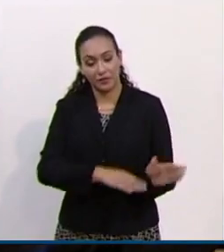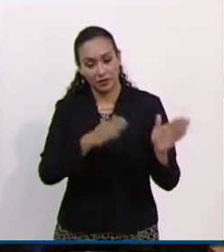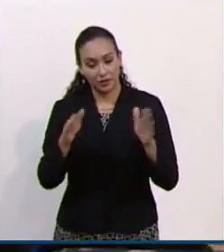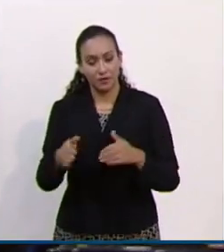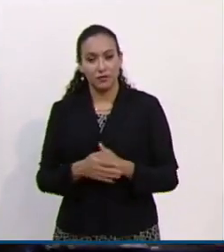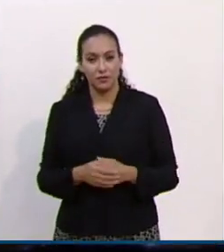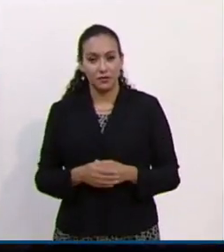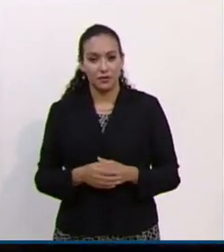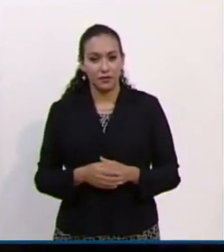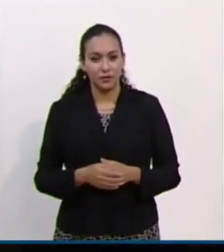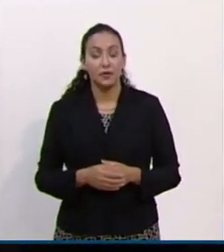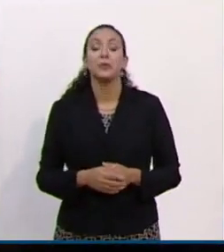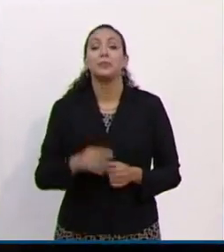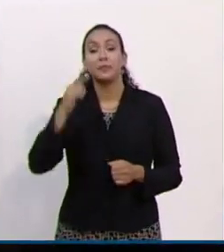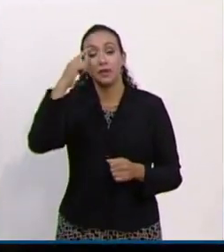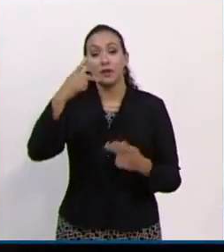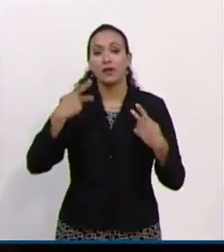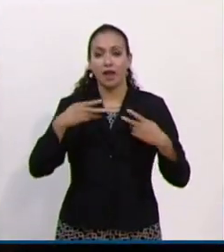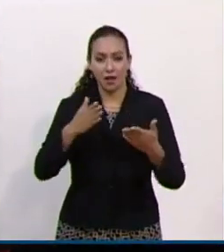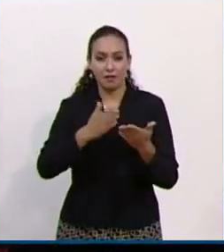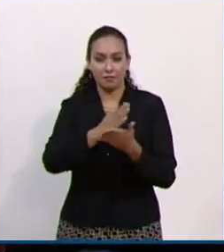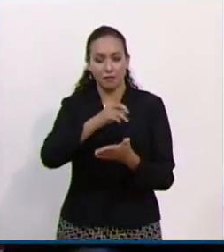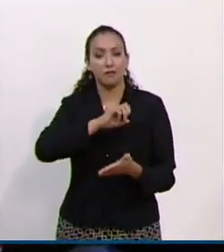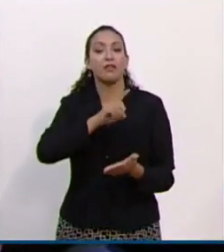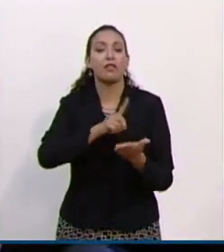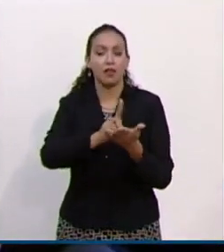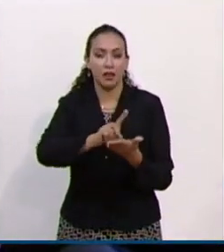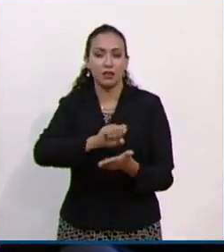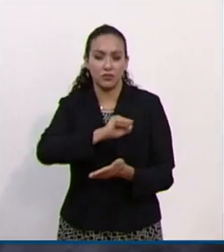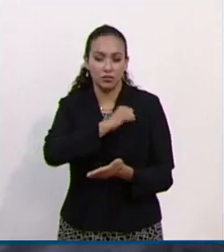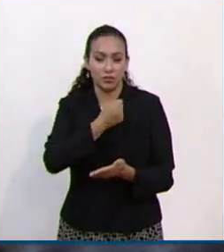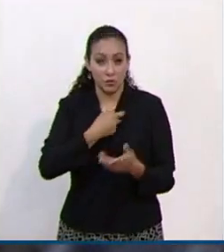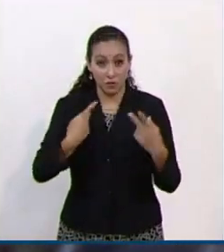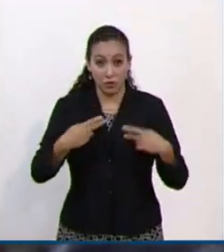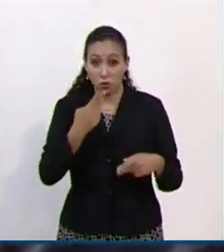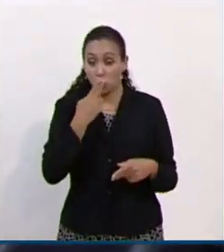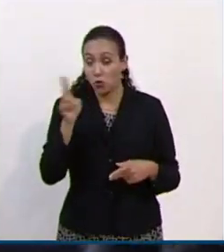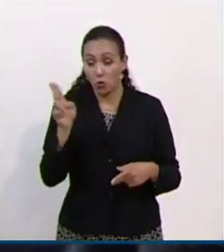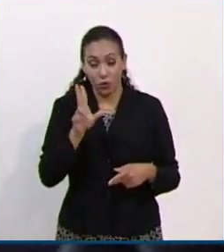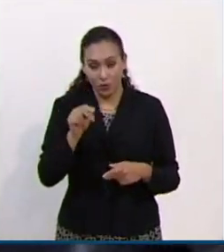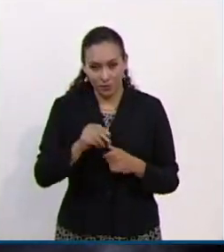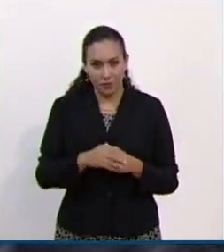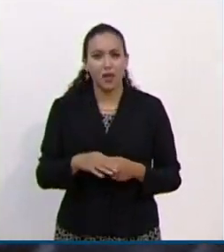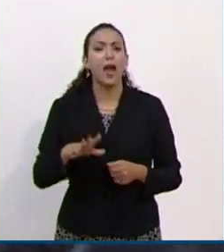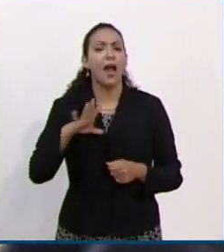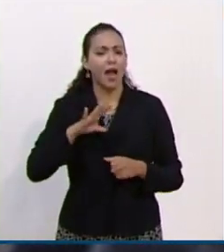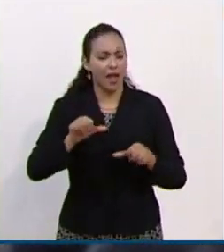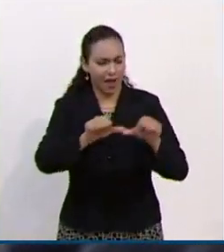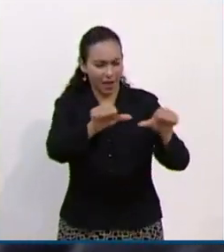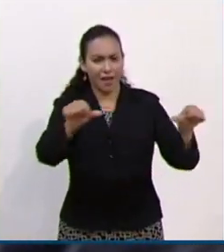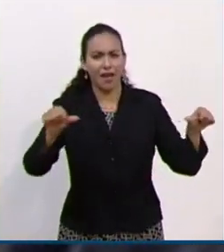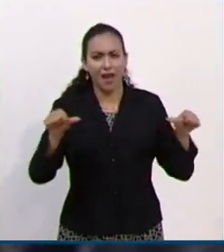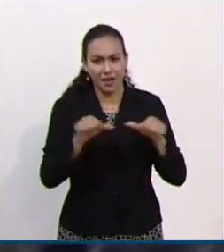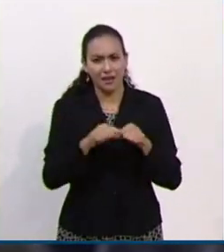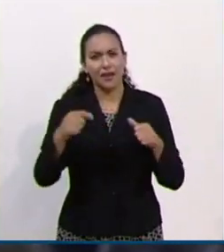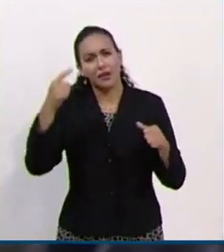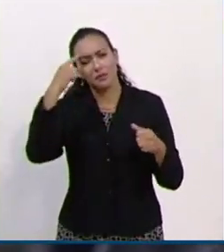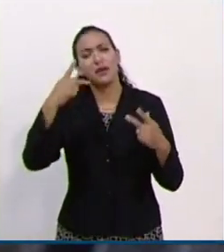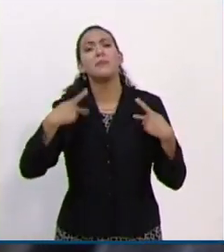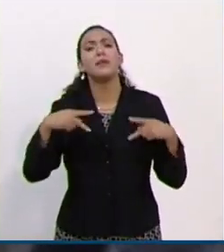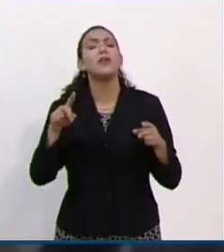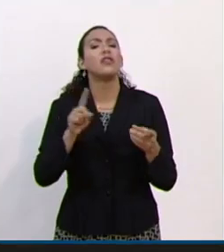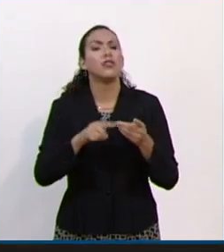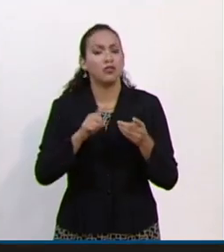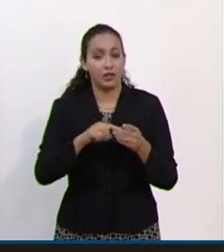resolvió que para garantizar el derecho a la salud de las personas no fumadoras, las zonas exclusivas para fumar en establecimientos públicos deben estar ubicadas